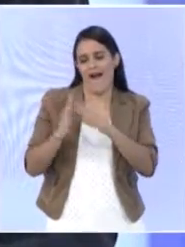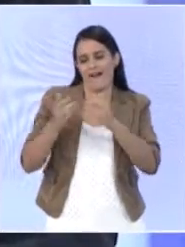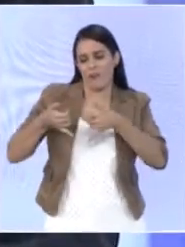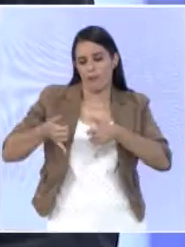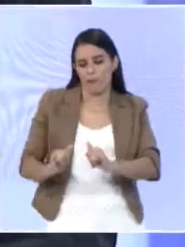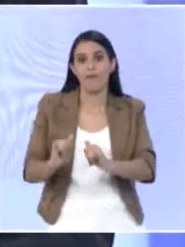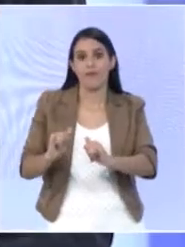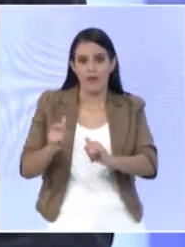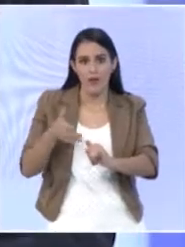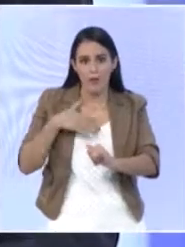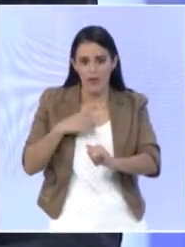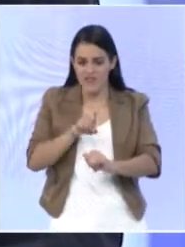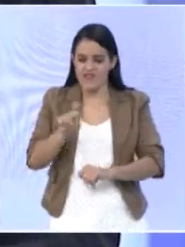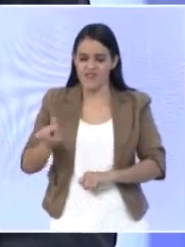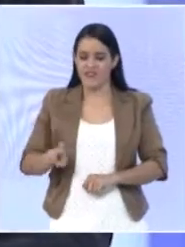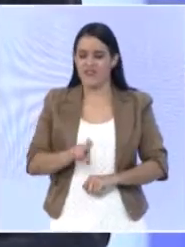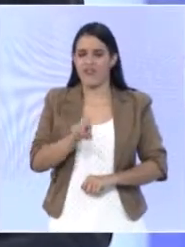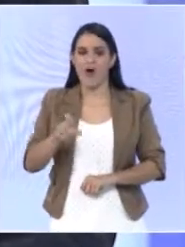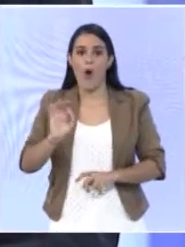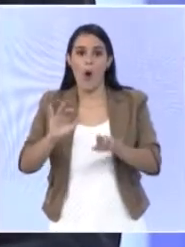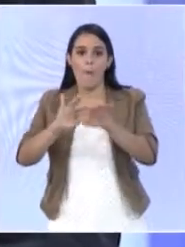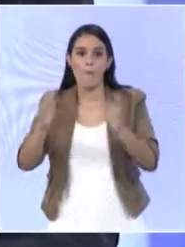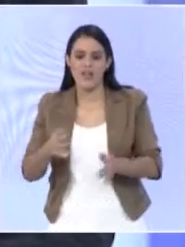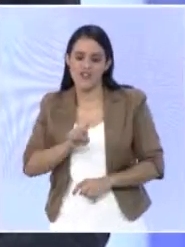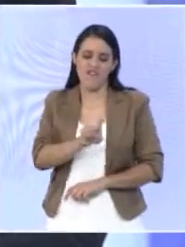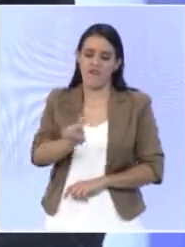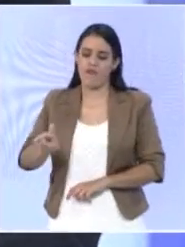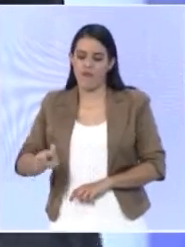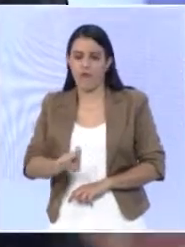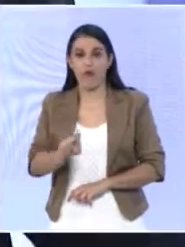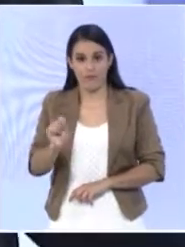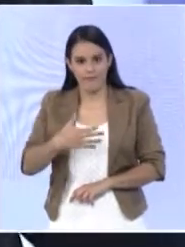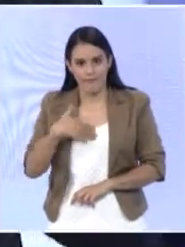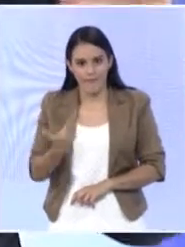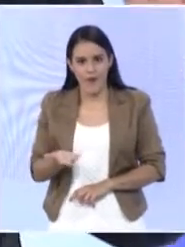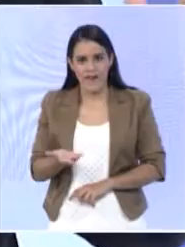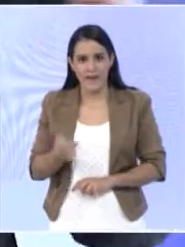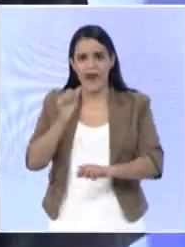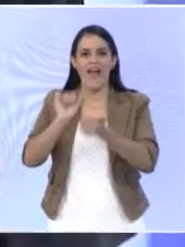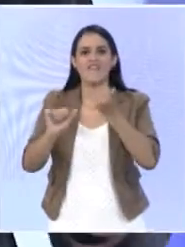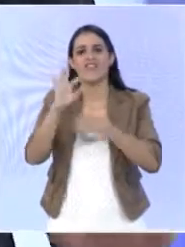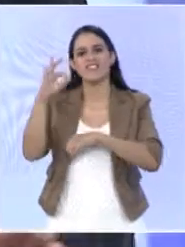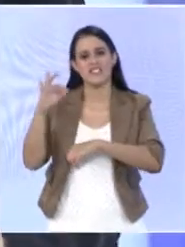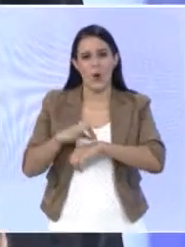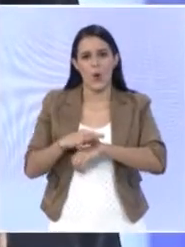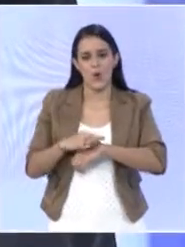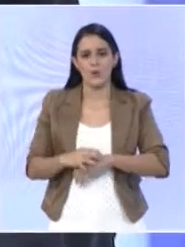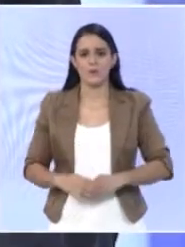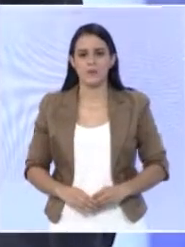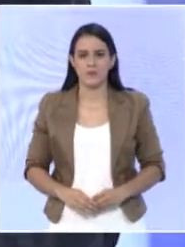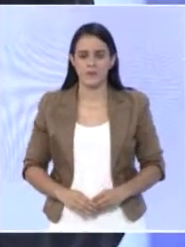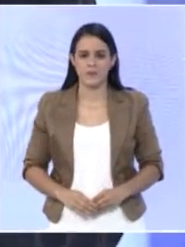un repelente de estos sobre la mesa del comedor o sobre cualquier mueble que está ahí